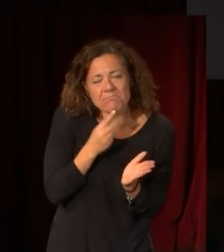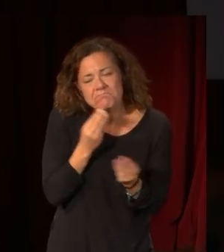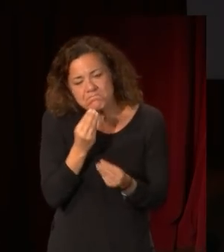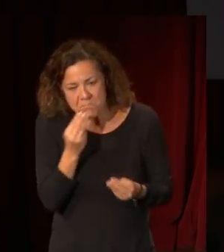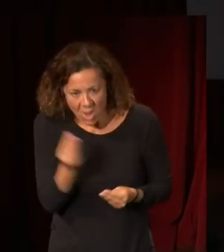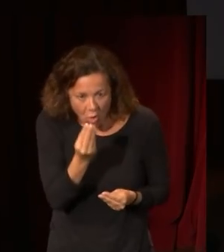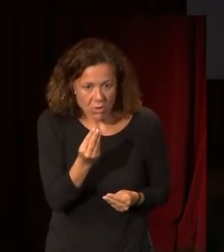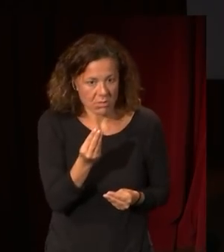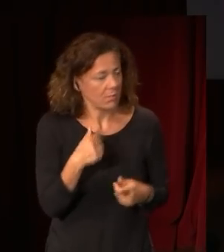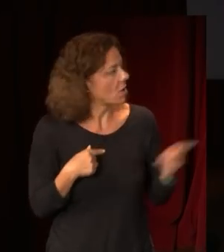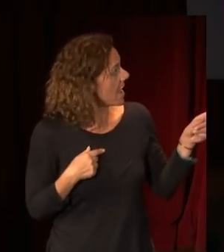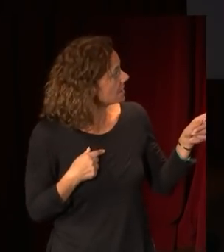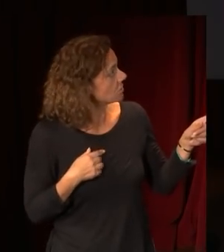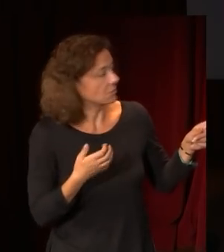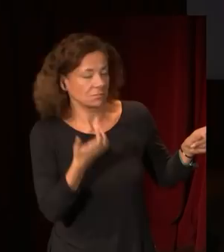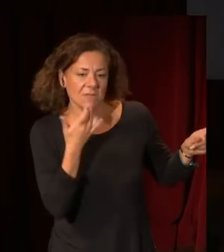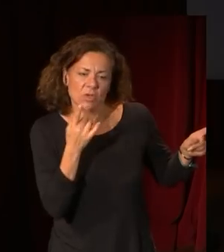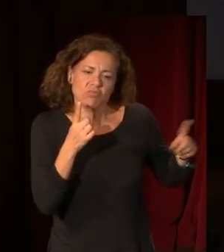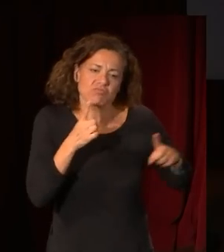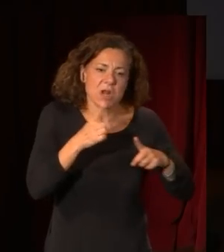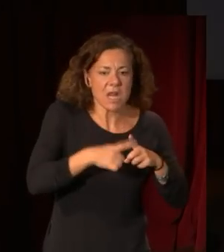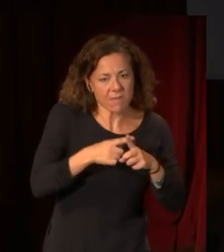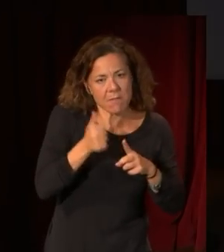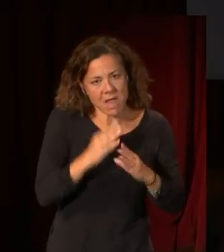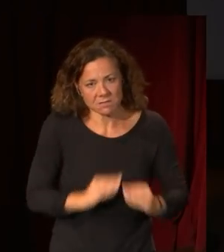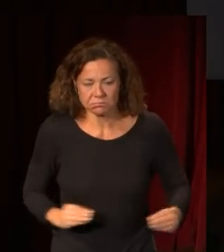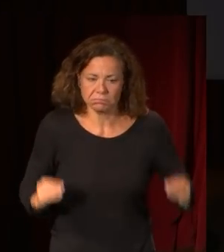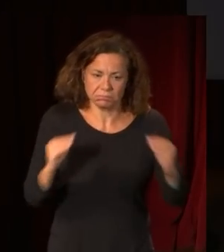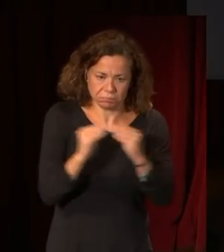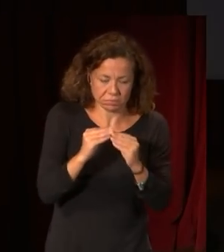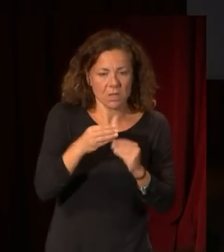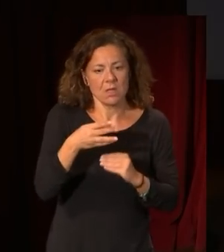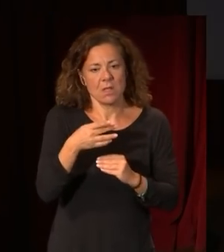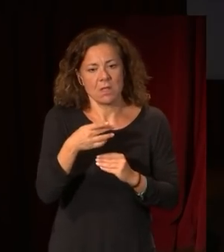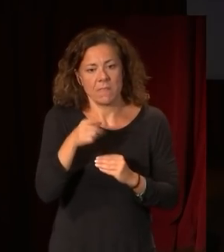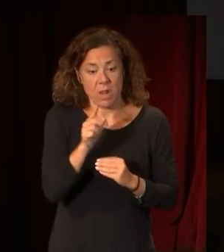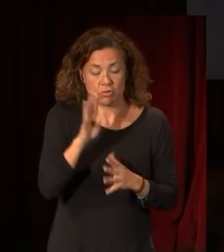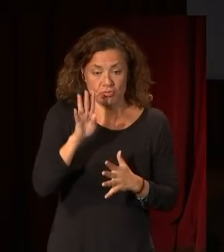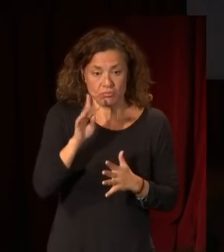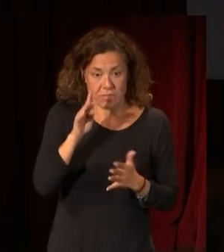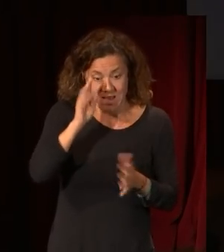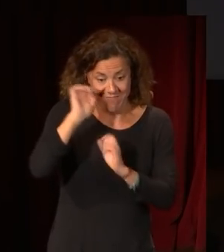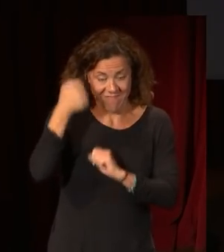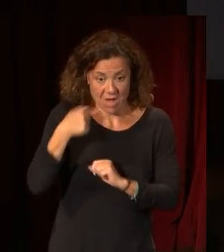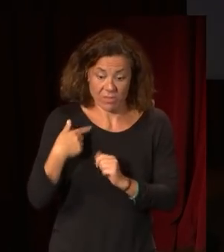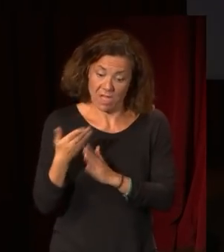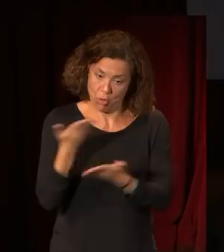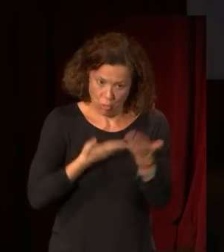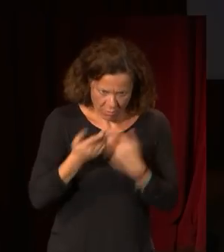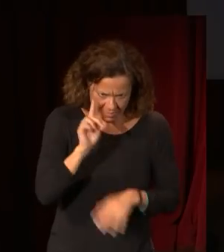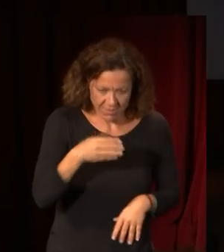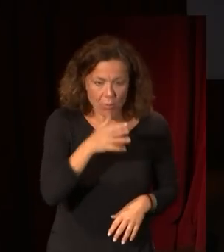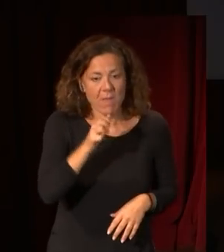que estos o zona son tiene un nivel un poco más alto que martín bernat miguel ximénez o bonilla que colaboran con él